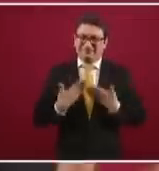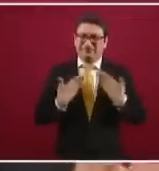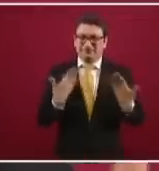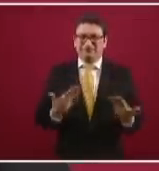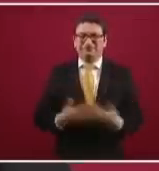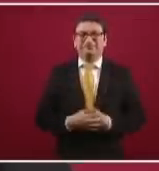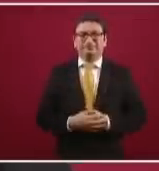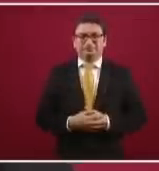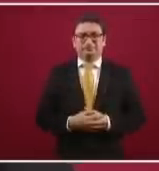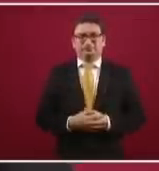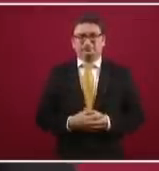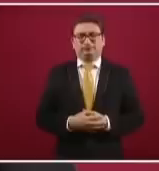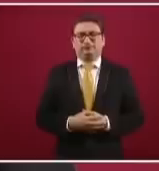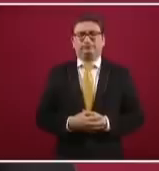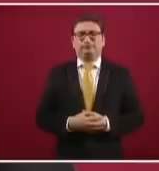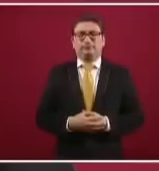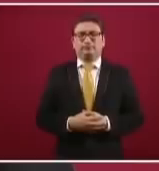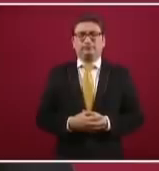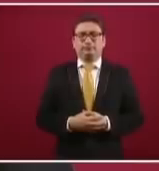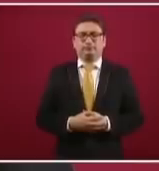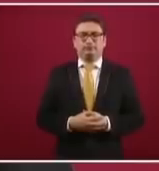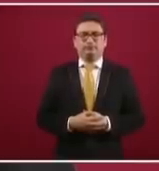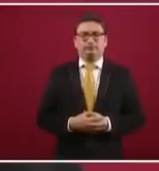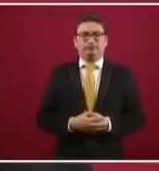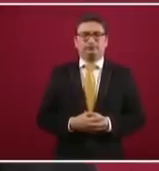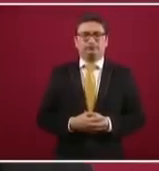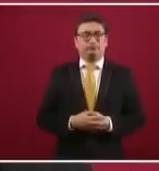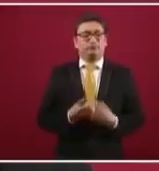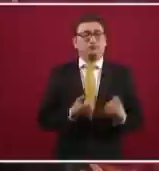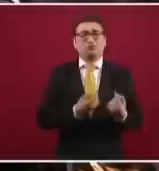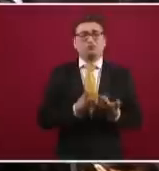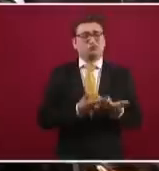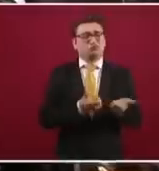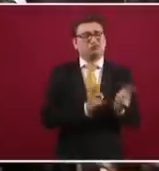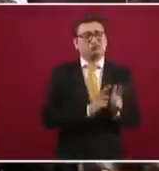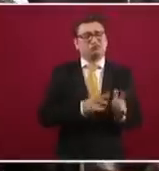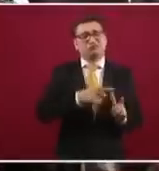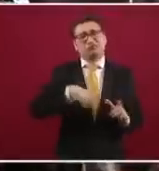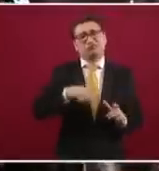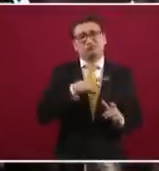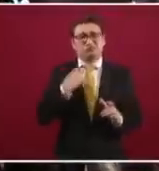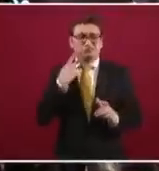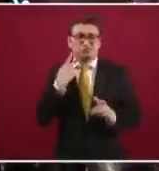Los conservadores no querían